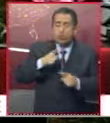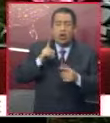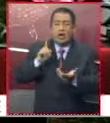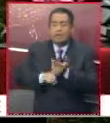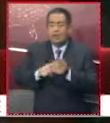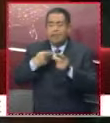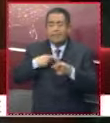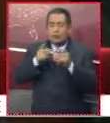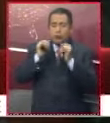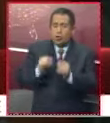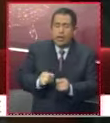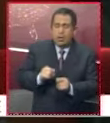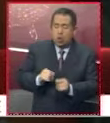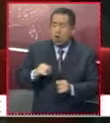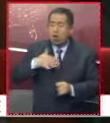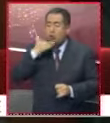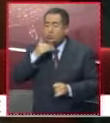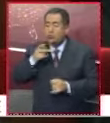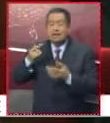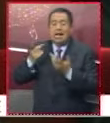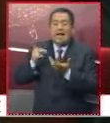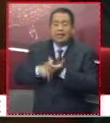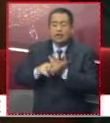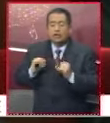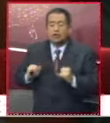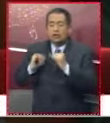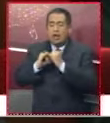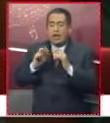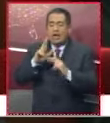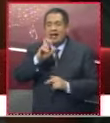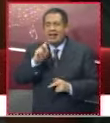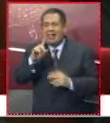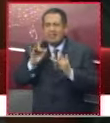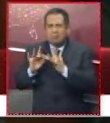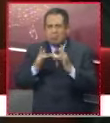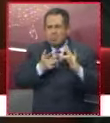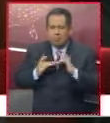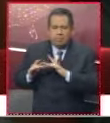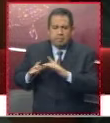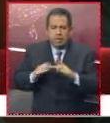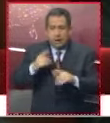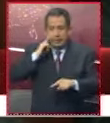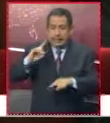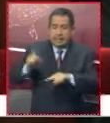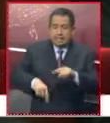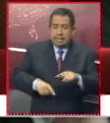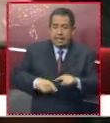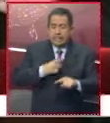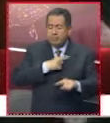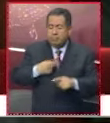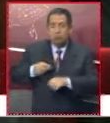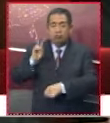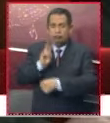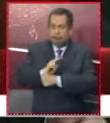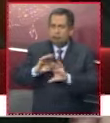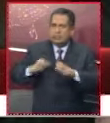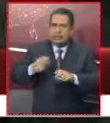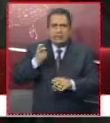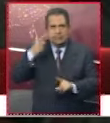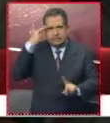estructural, multifactorial y que desarrolla en forma de red. Por ello, para reducirla tenemos que actuar bajo esta lógica.